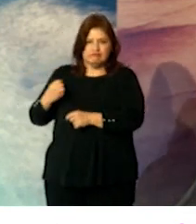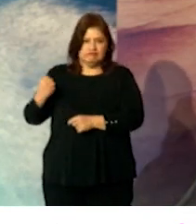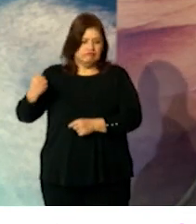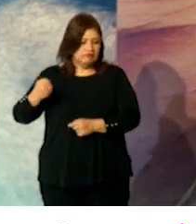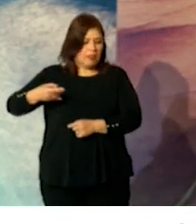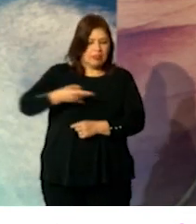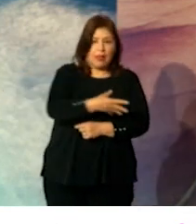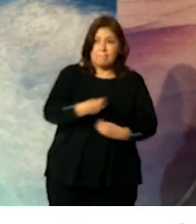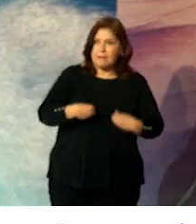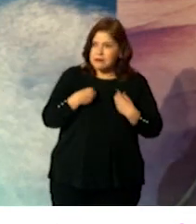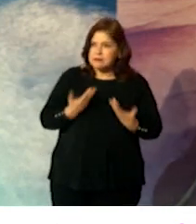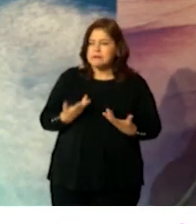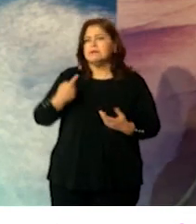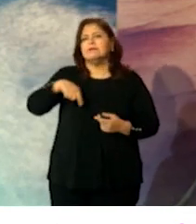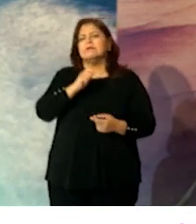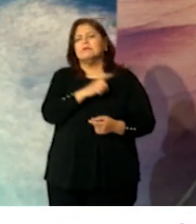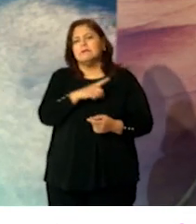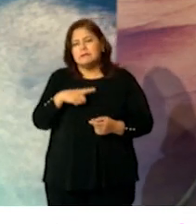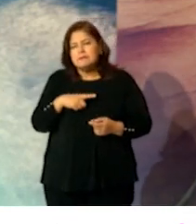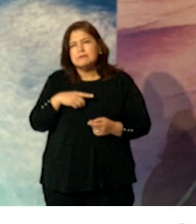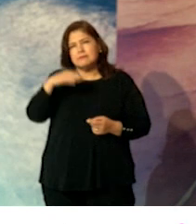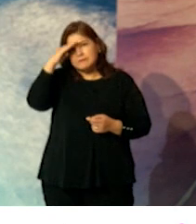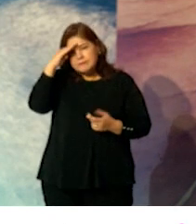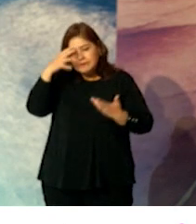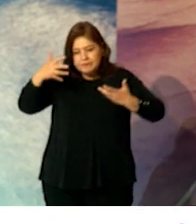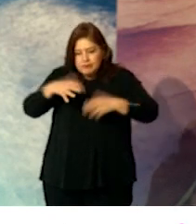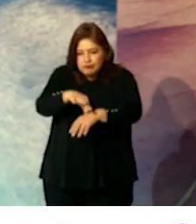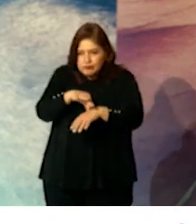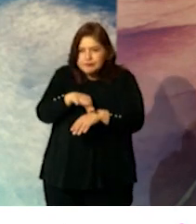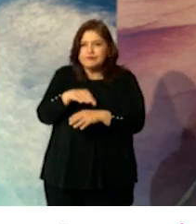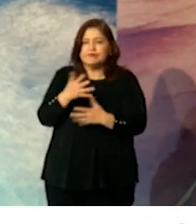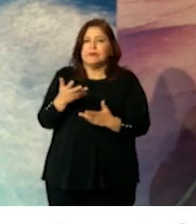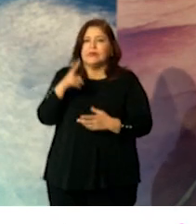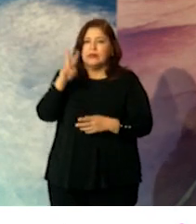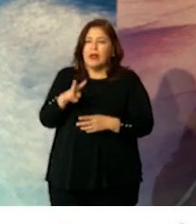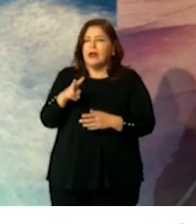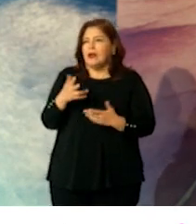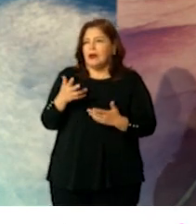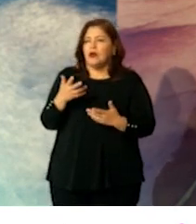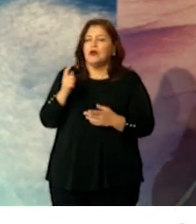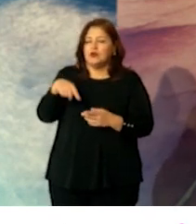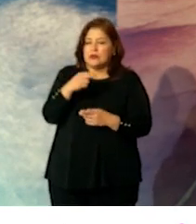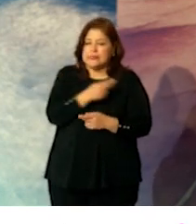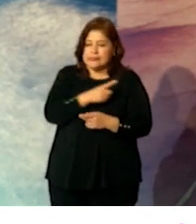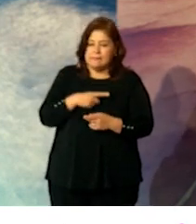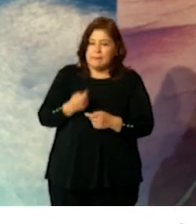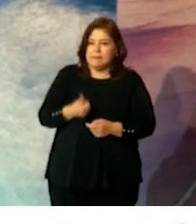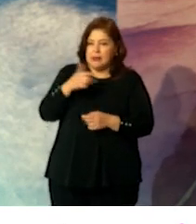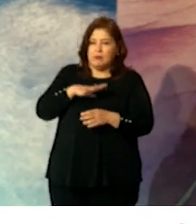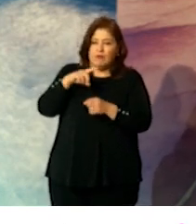que ya estamos haciendo como en concreto, en lo práctico, en nuestra realidad actual, y estamos haciendo el primer fondo pionero